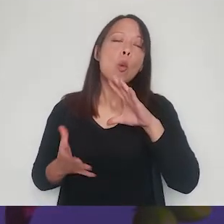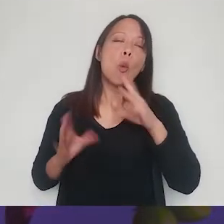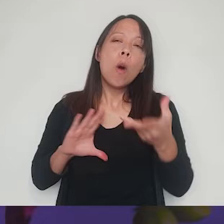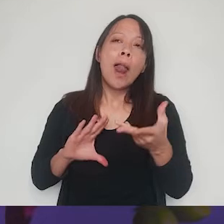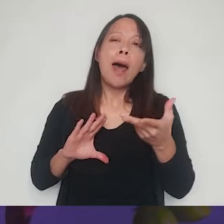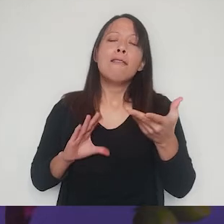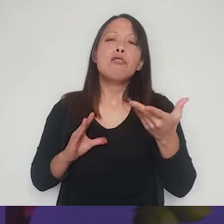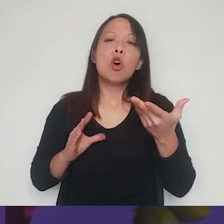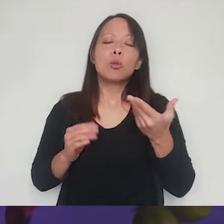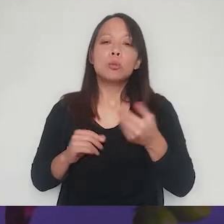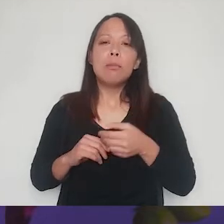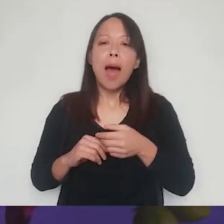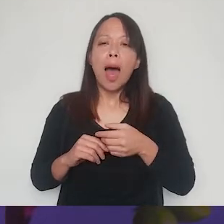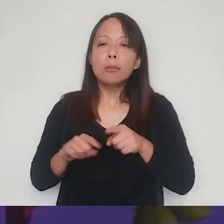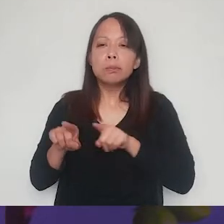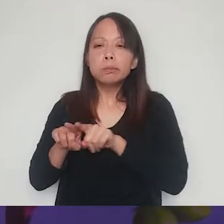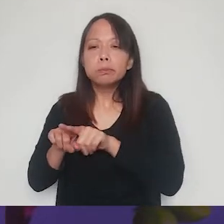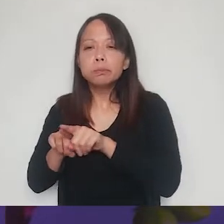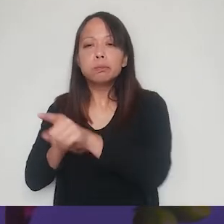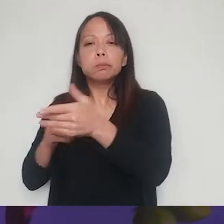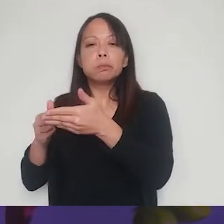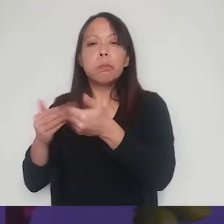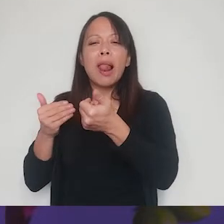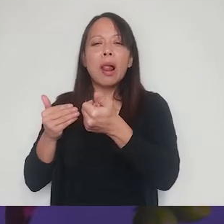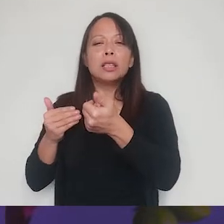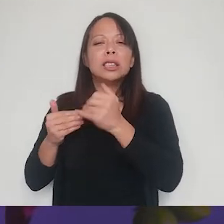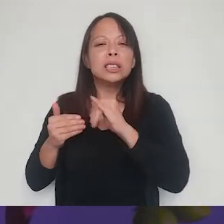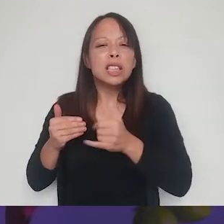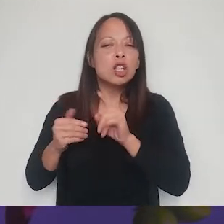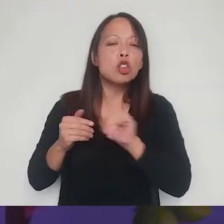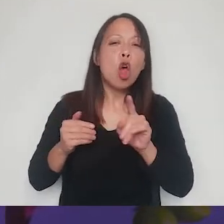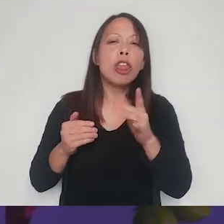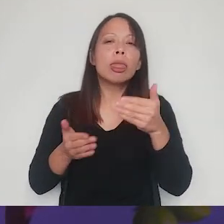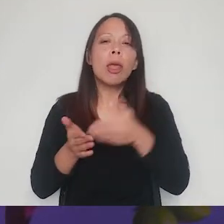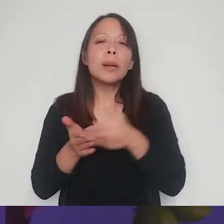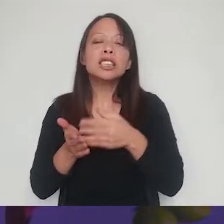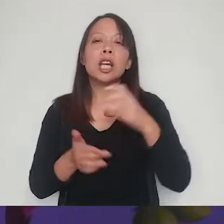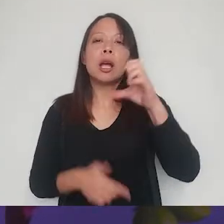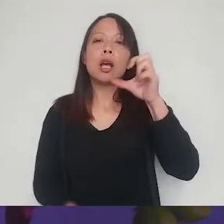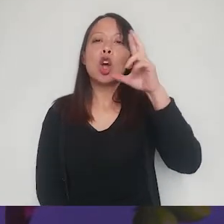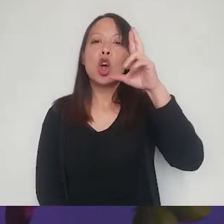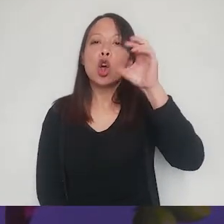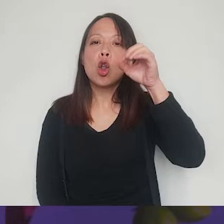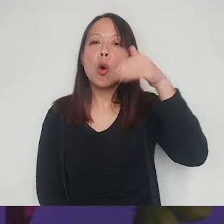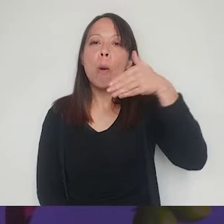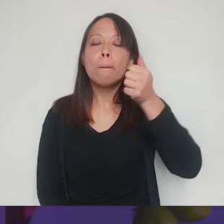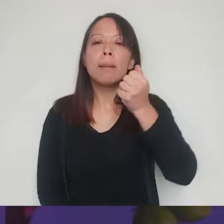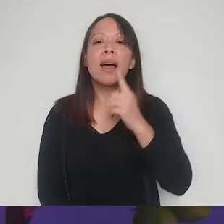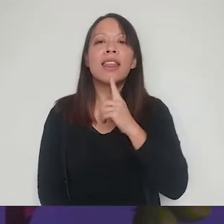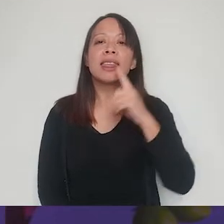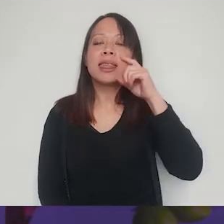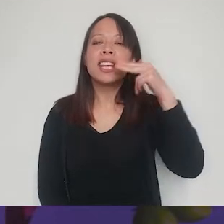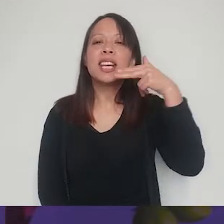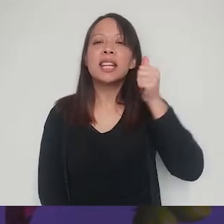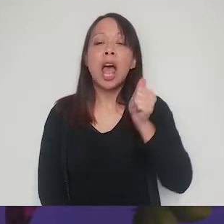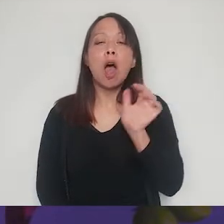Entonces, una de las cosas que puede modular la velocidad con que se transcribe es la estructura de la cromatina. Acá lo represento